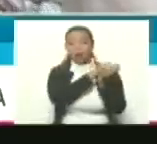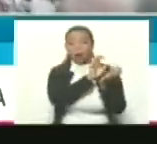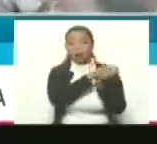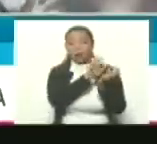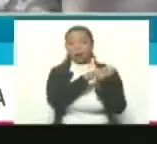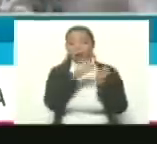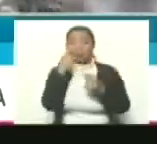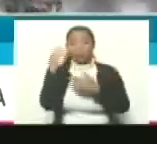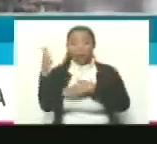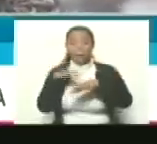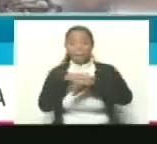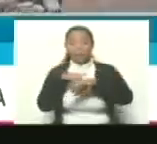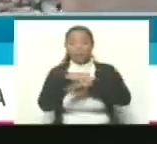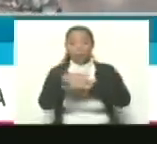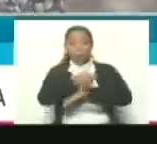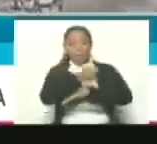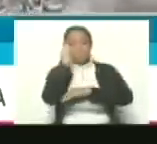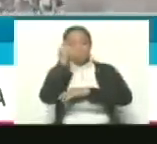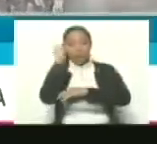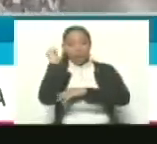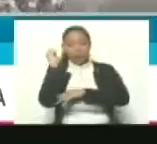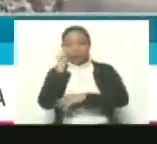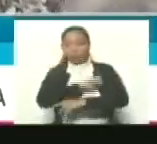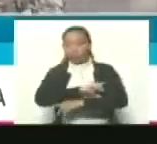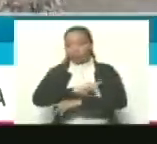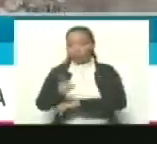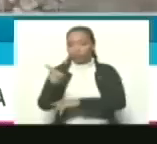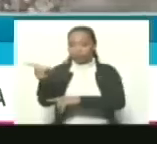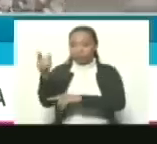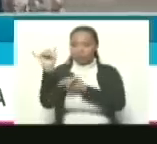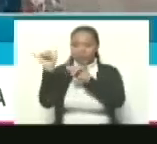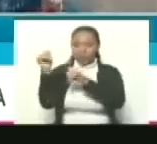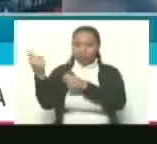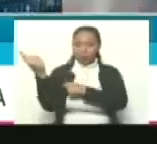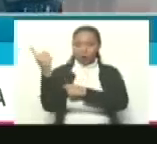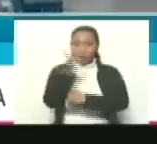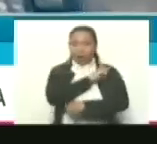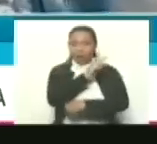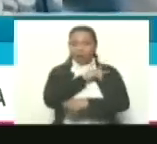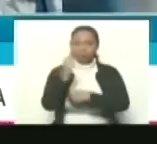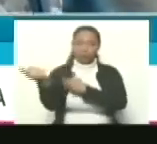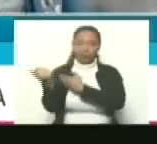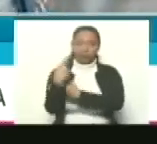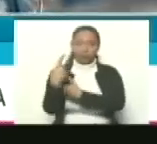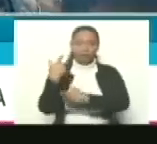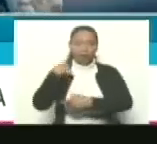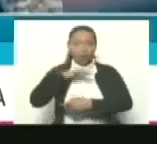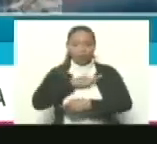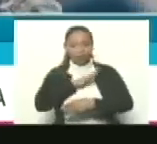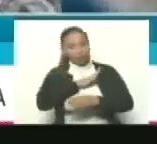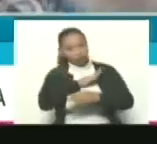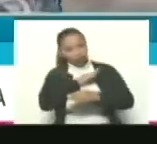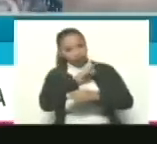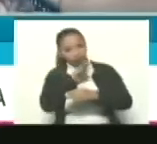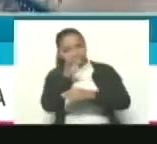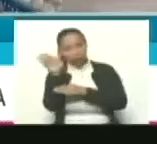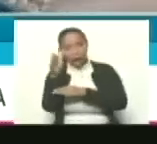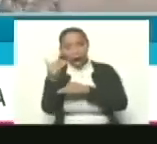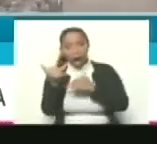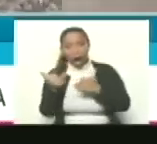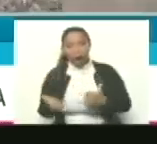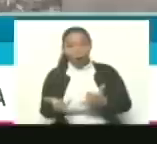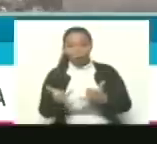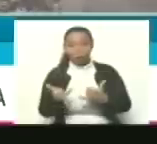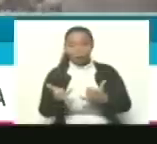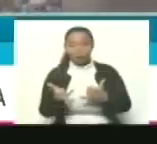del Ministerio de Pesca, como usted nos los ordenó apenas y reportamos esta información, se encuentra precisamente en cada uno de los puertos pesqueros, ahora